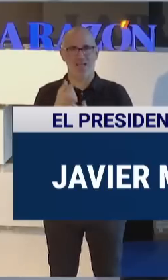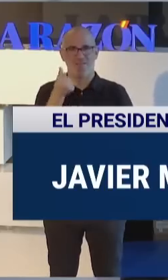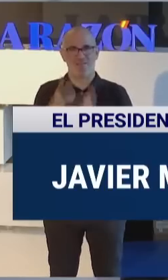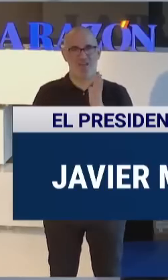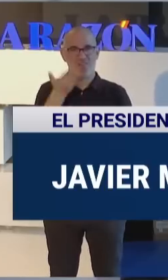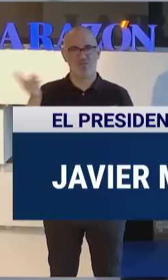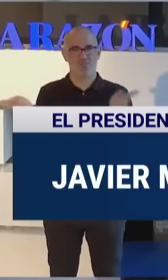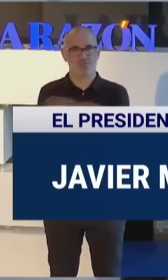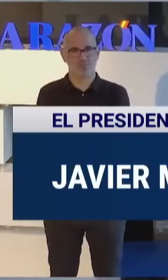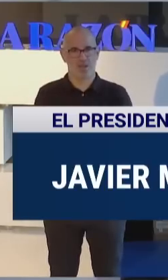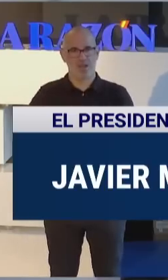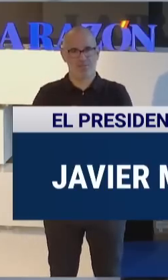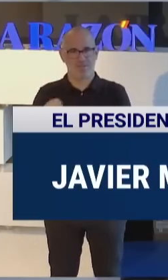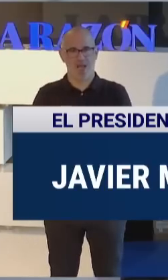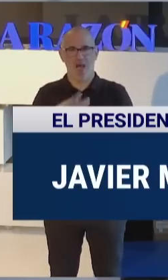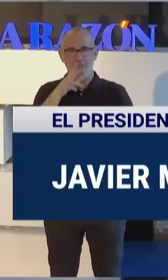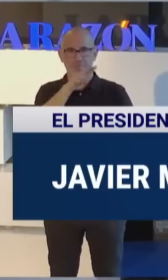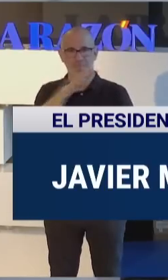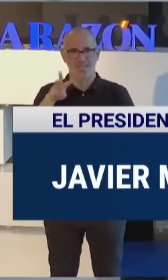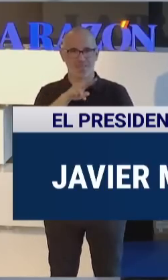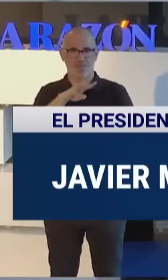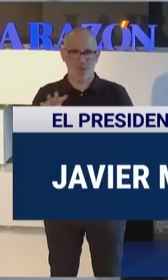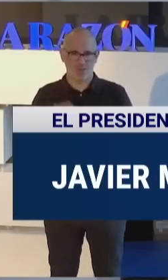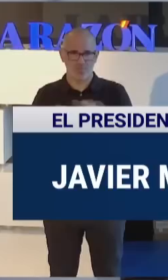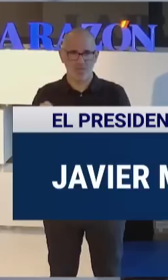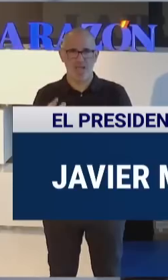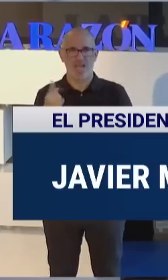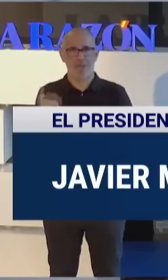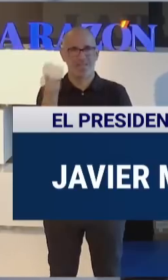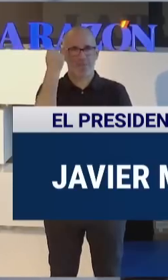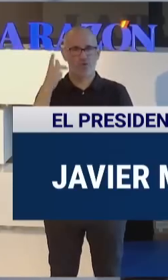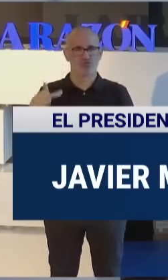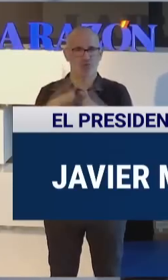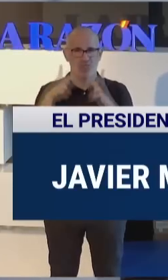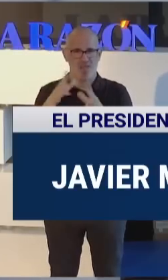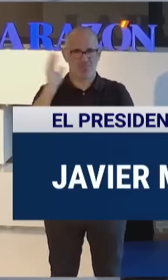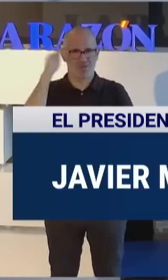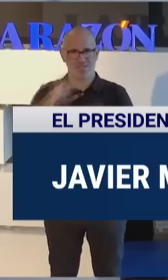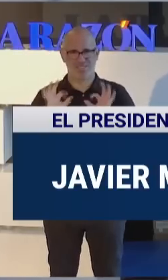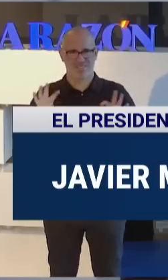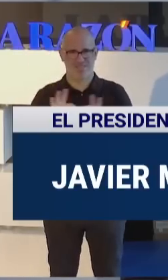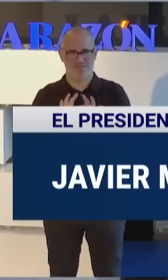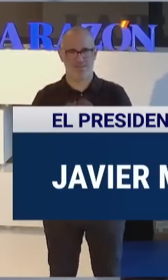23, y del 24 está en este momento Capitalismo, Socialismo y la trampa neoclásica.